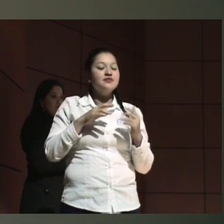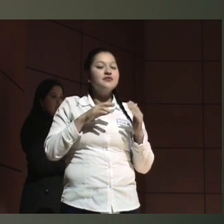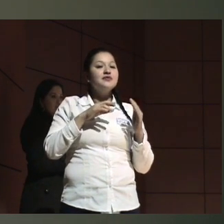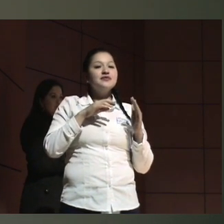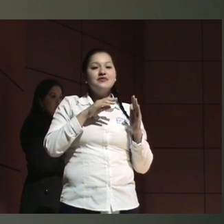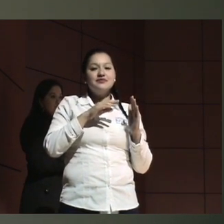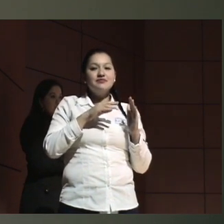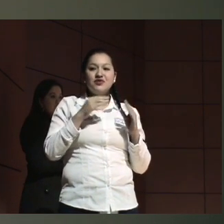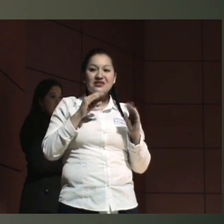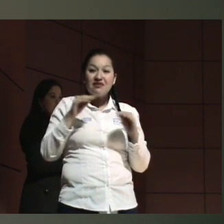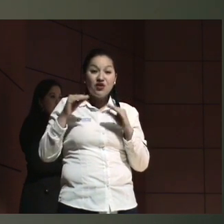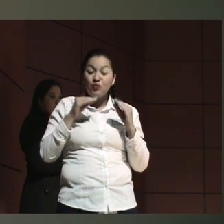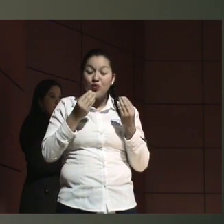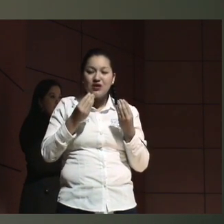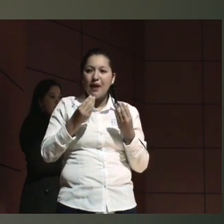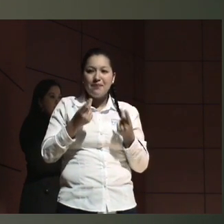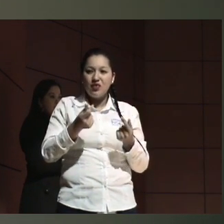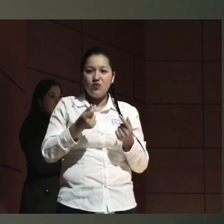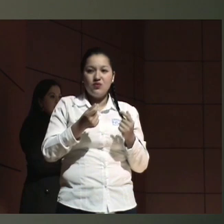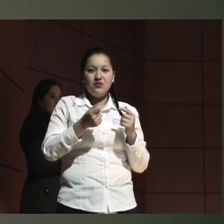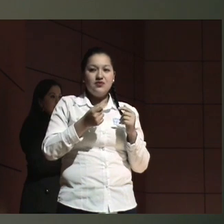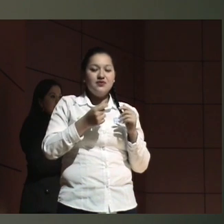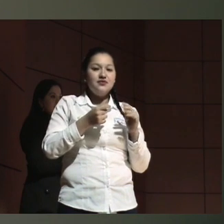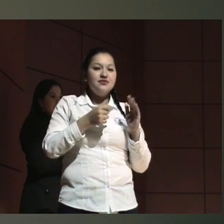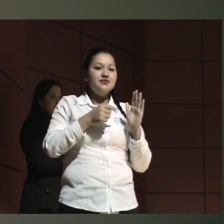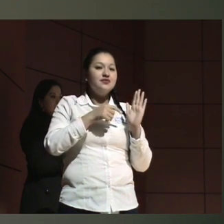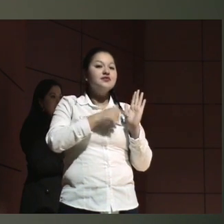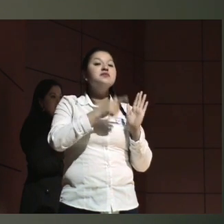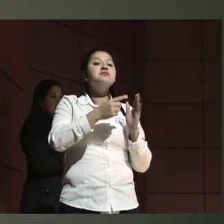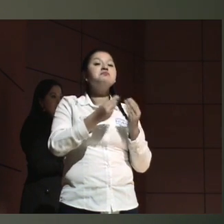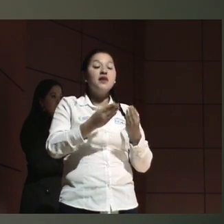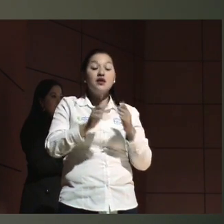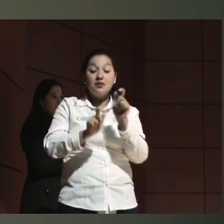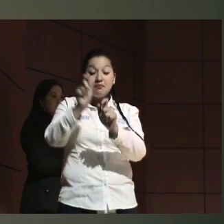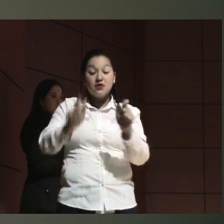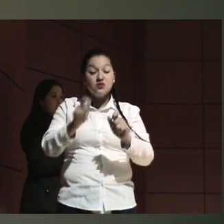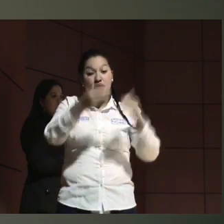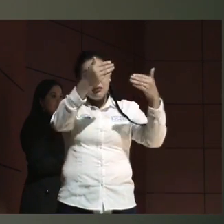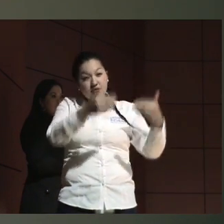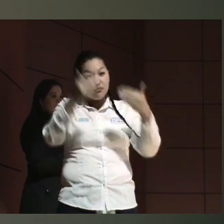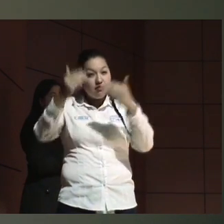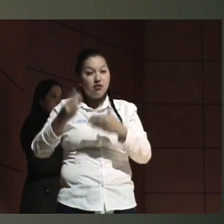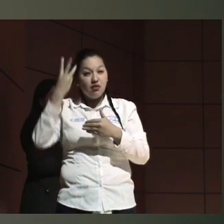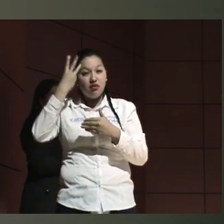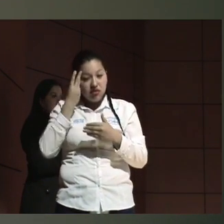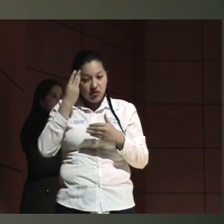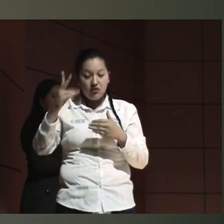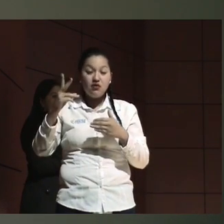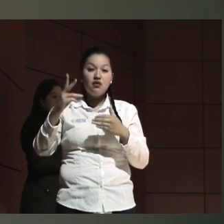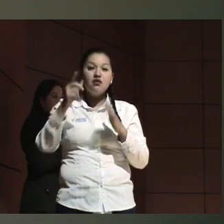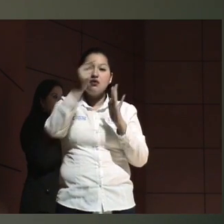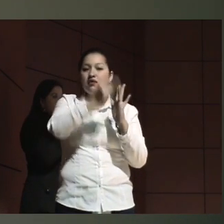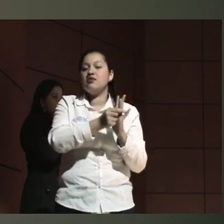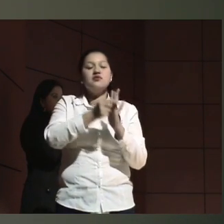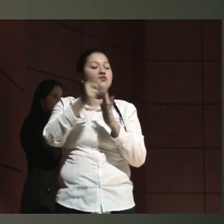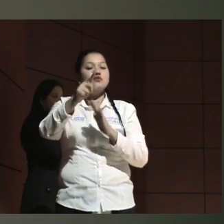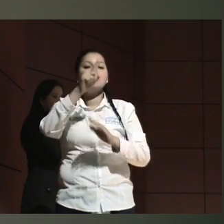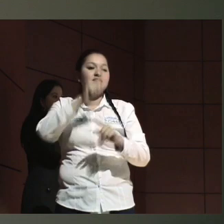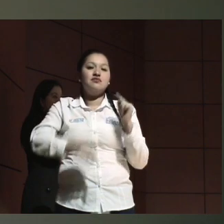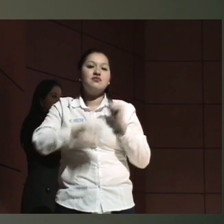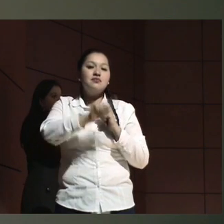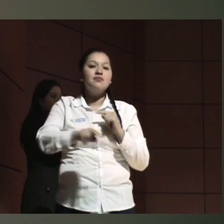de voluntad se consideraba inválida para contraer matrimonio pero en general estaban